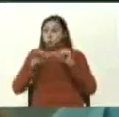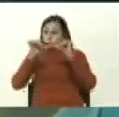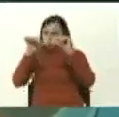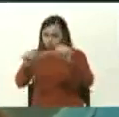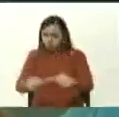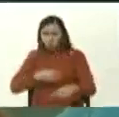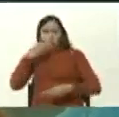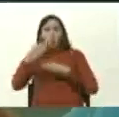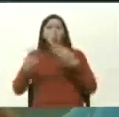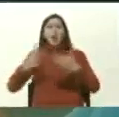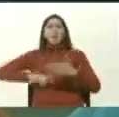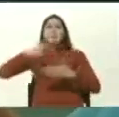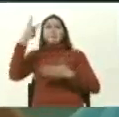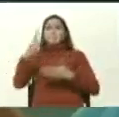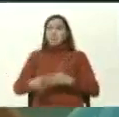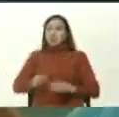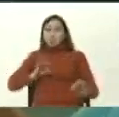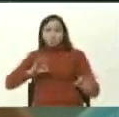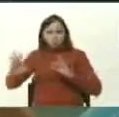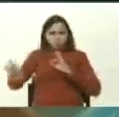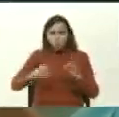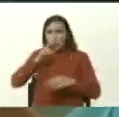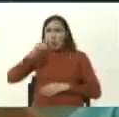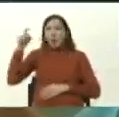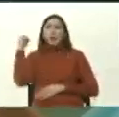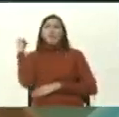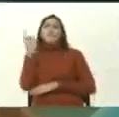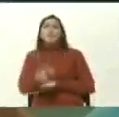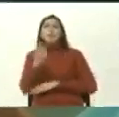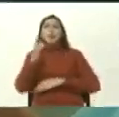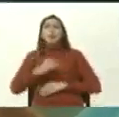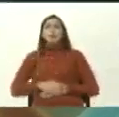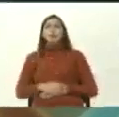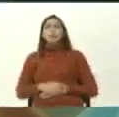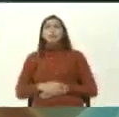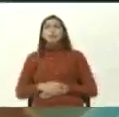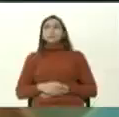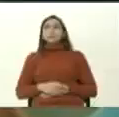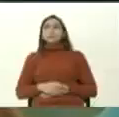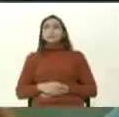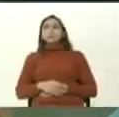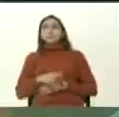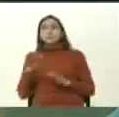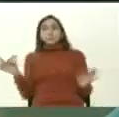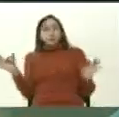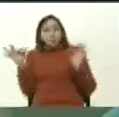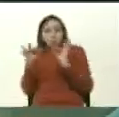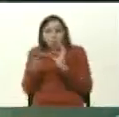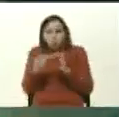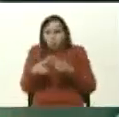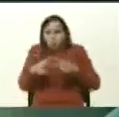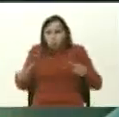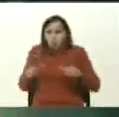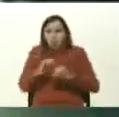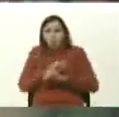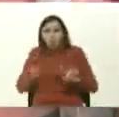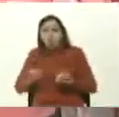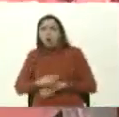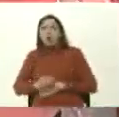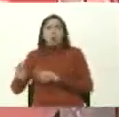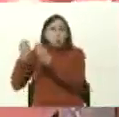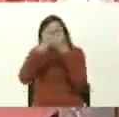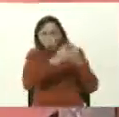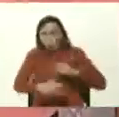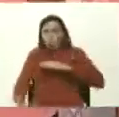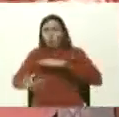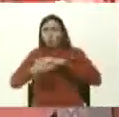esta planificación estratégica que ha hecho el presidente de la República de romper con la dependencia de la moneda física e ir al rescate